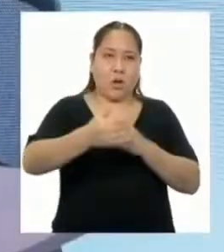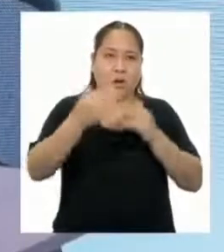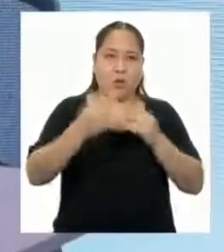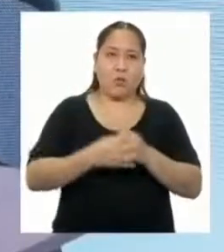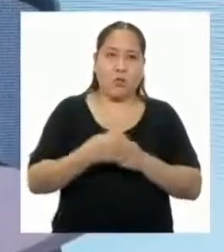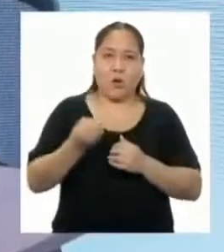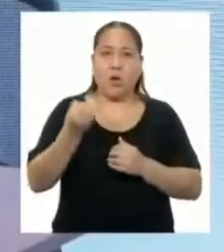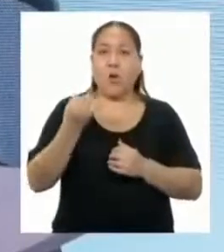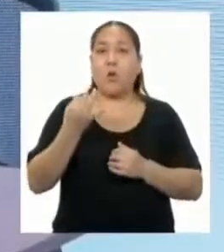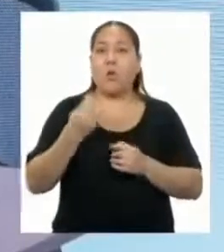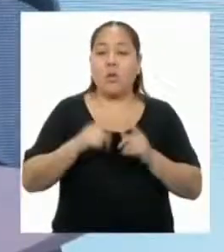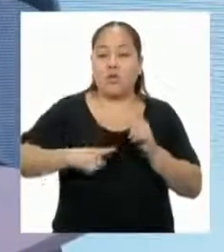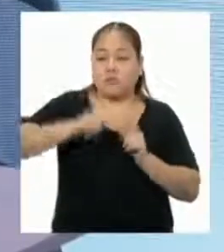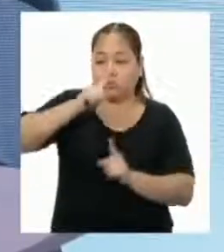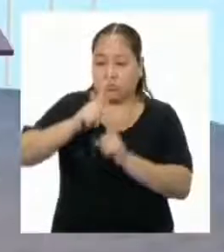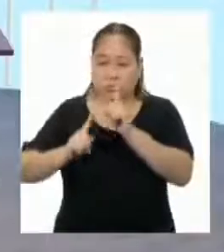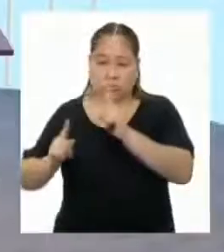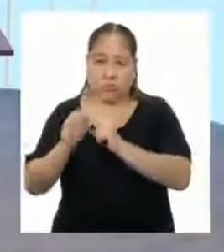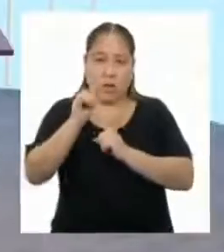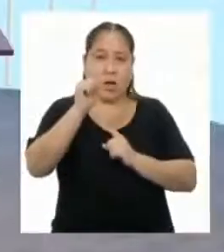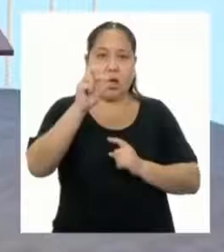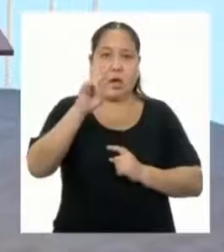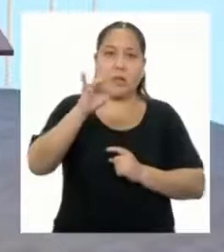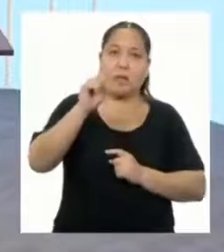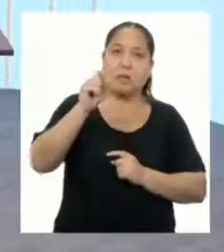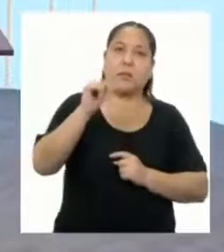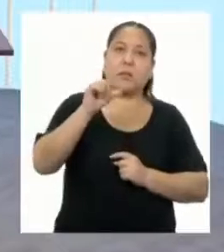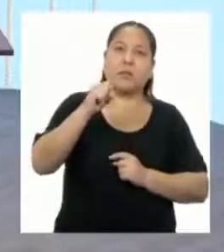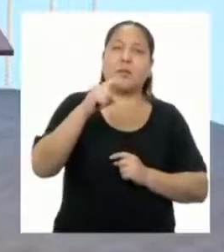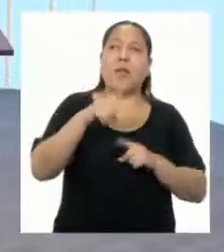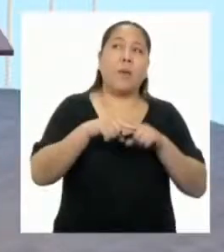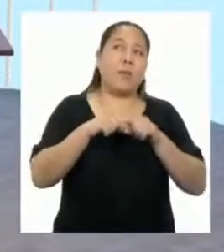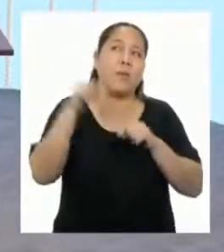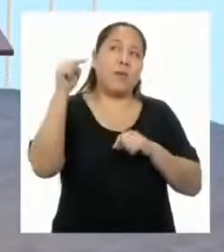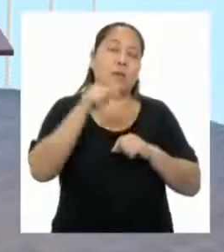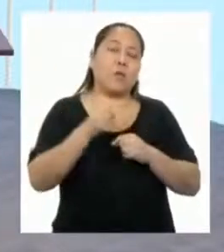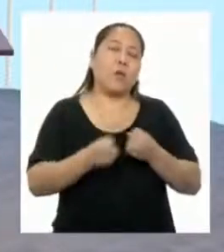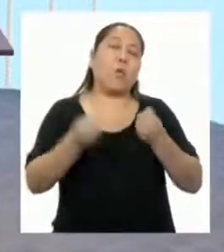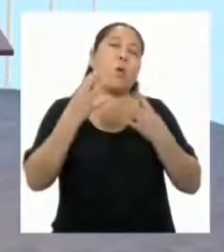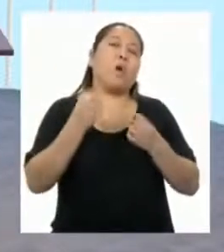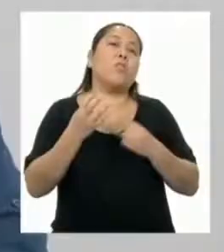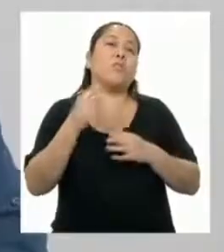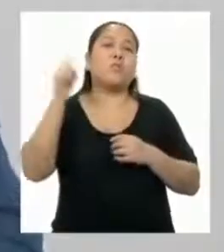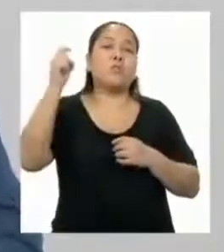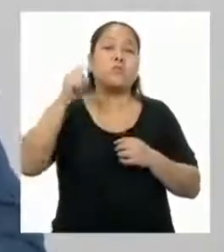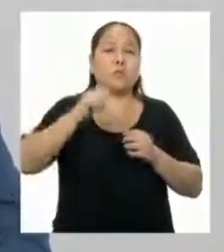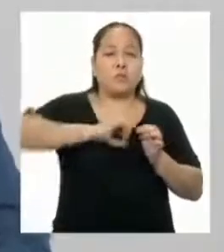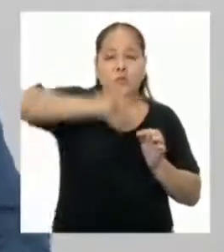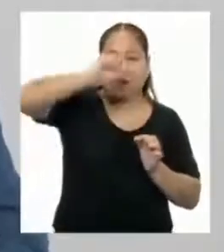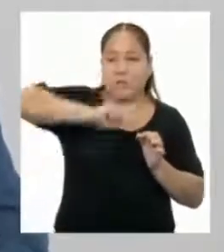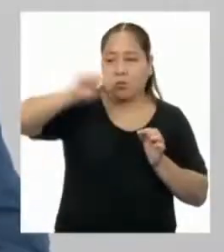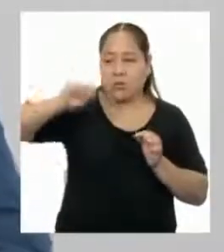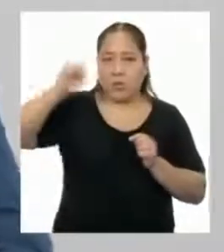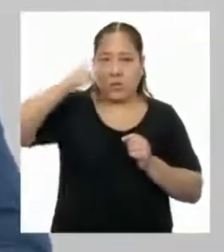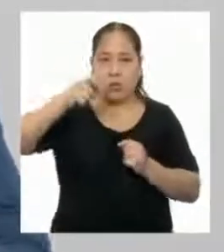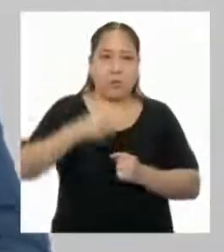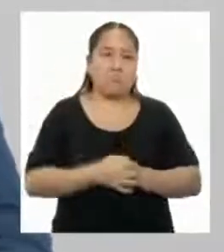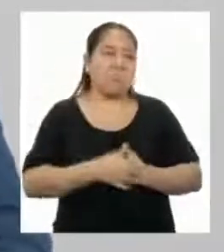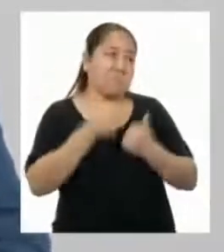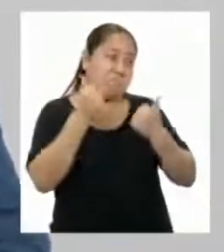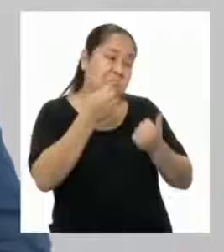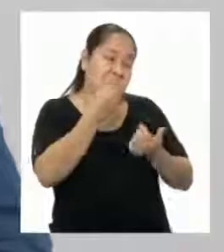contar los palitos, las aristas. Y dependiendo de eso sabré cuántos listones voy a necesitar. Es una buena manera